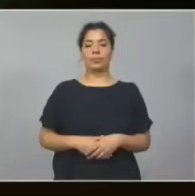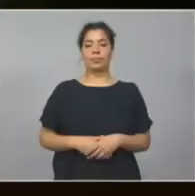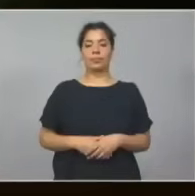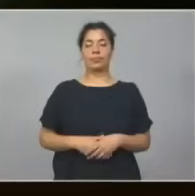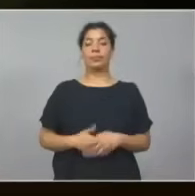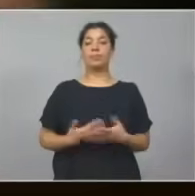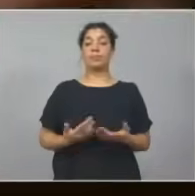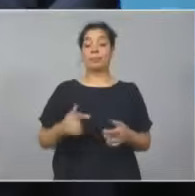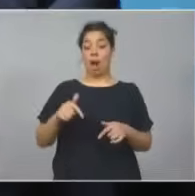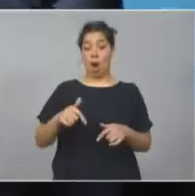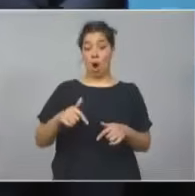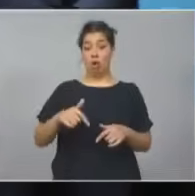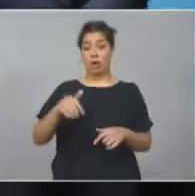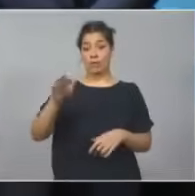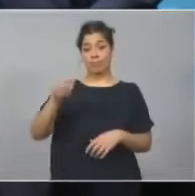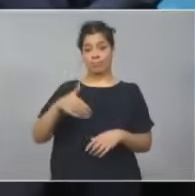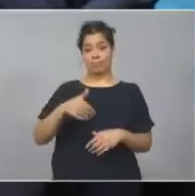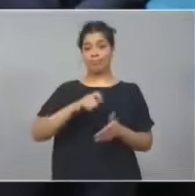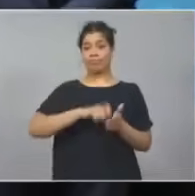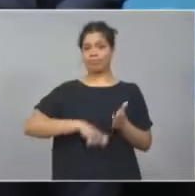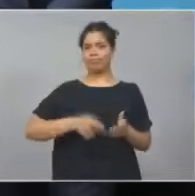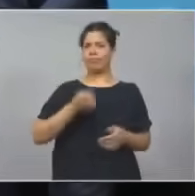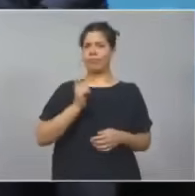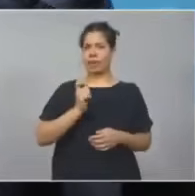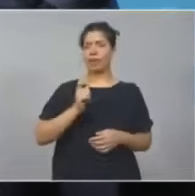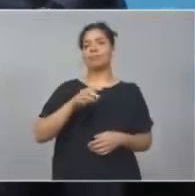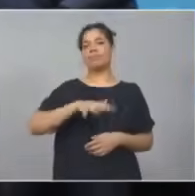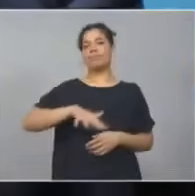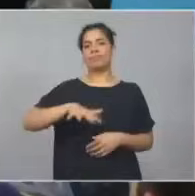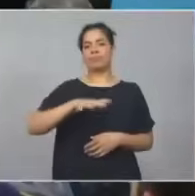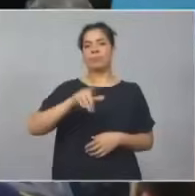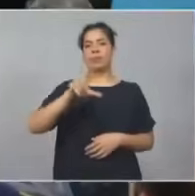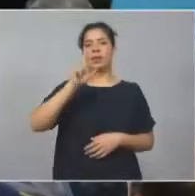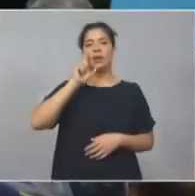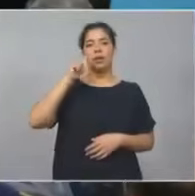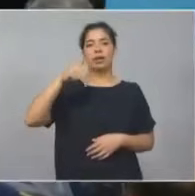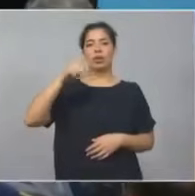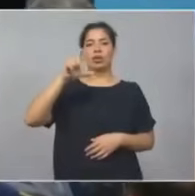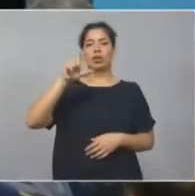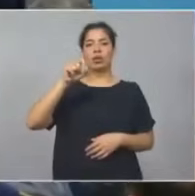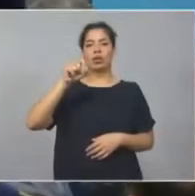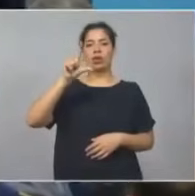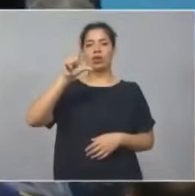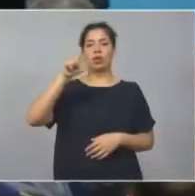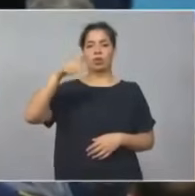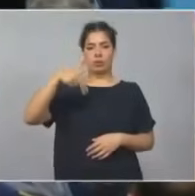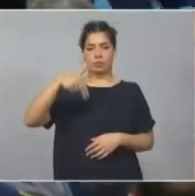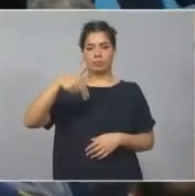Firma seguidamente el intendente del Lincoln, Salvador Ignacio Serenal.